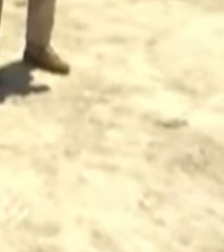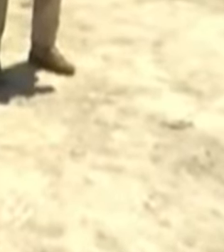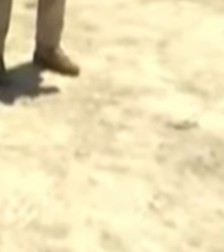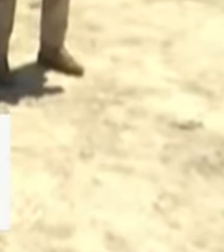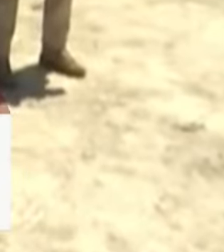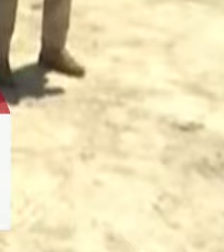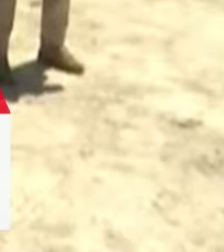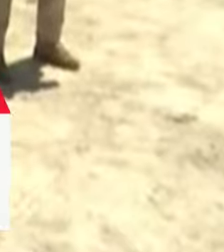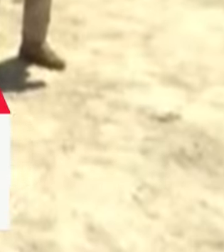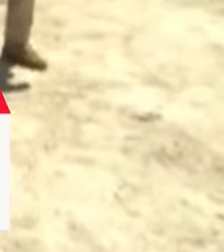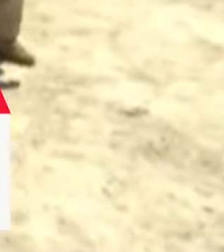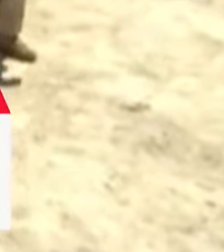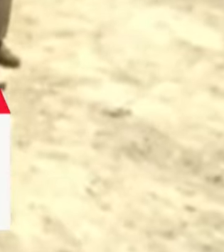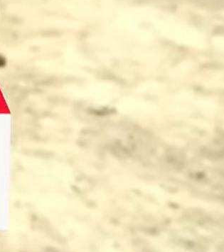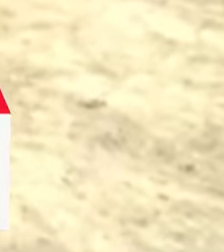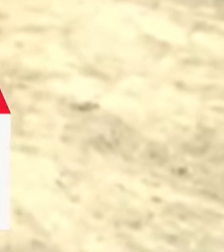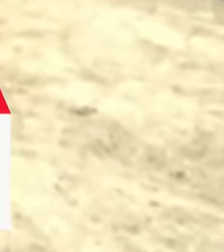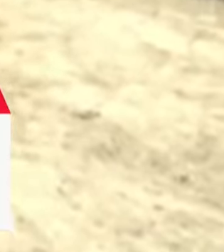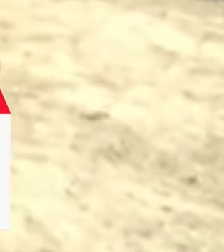es el señor que está en el medio con gorrita?